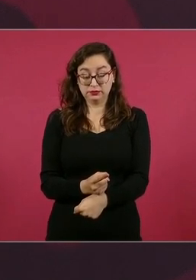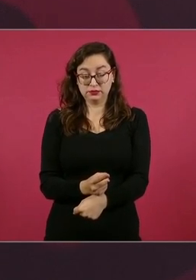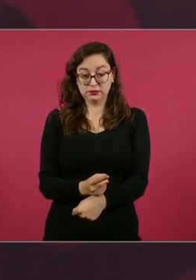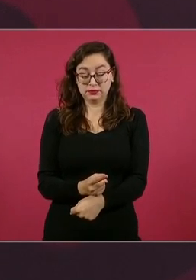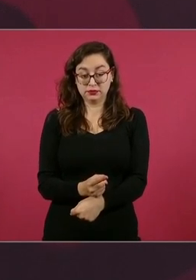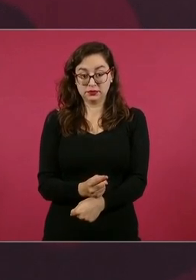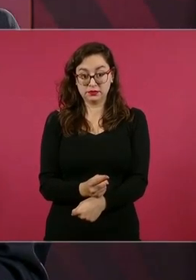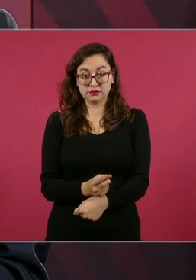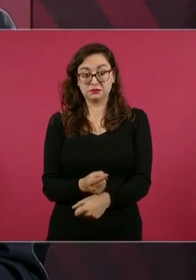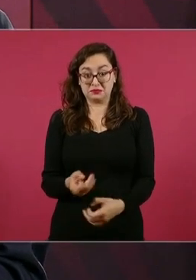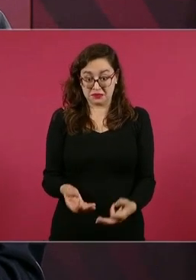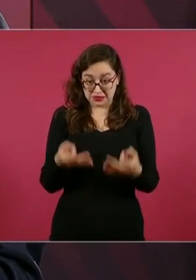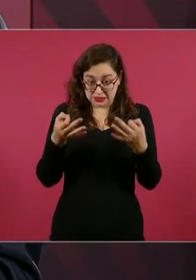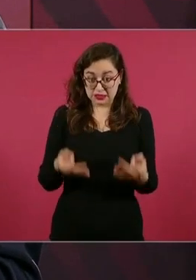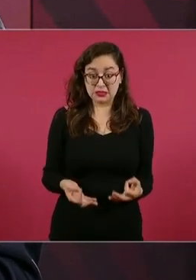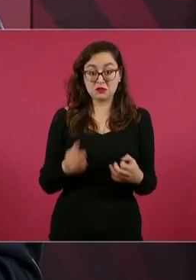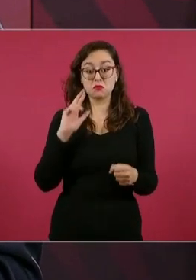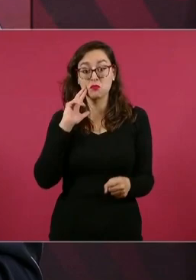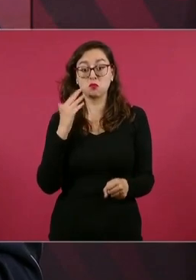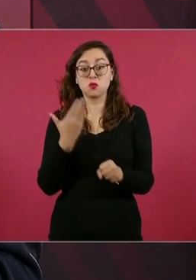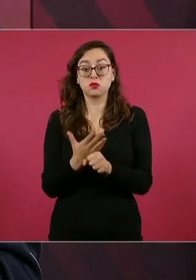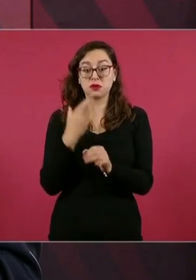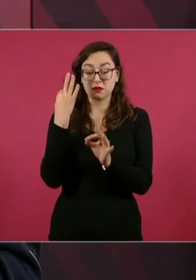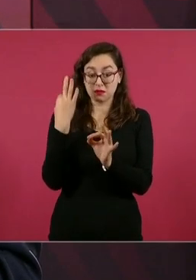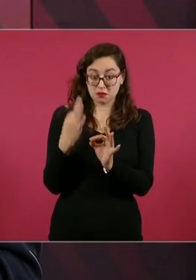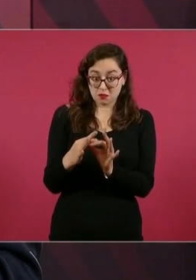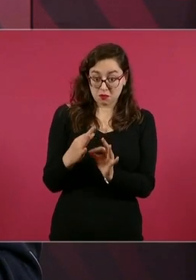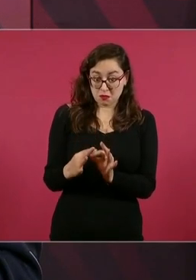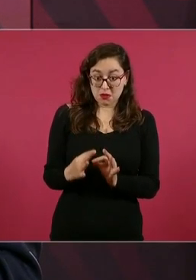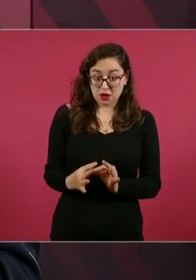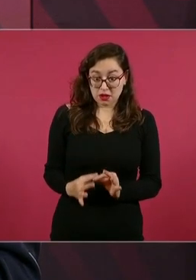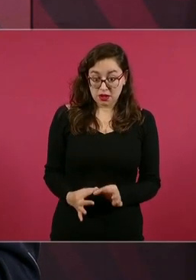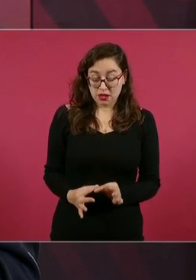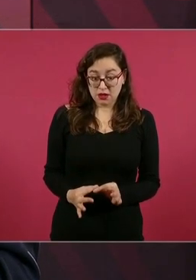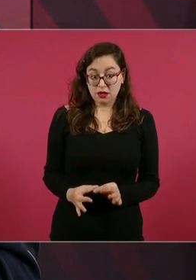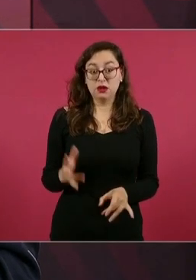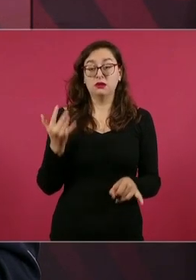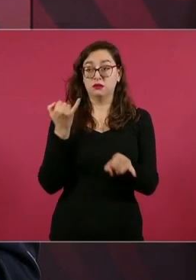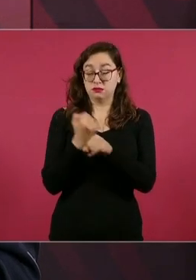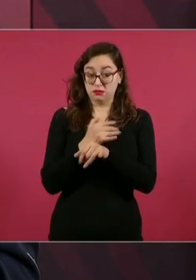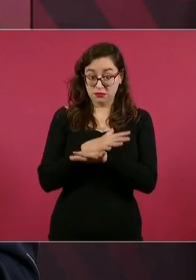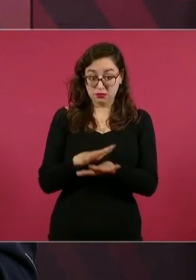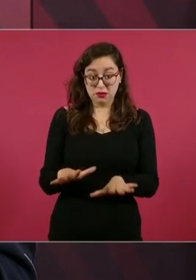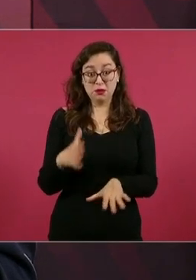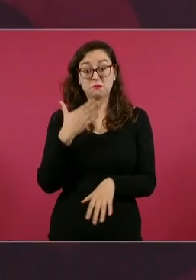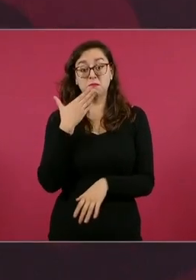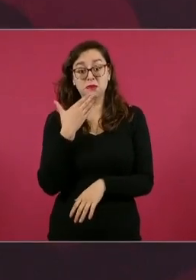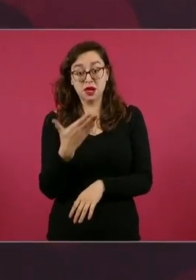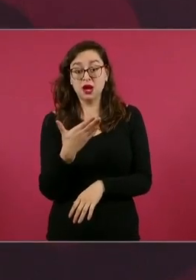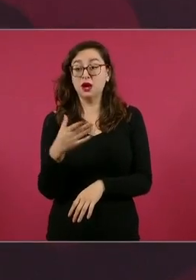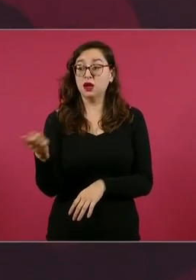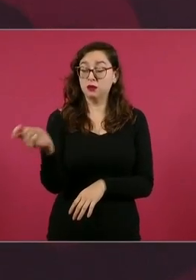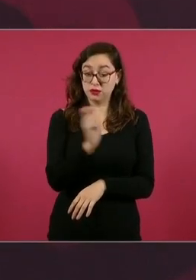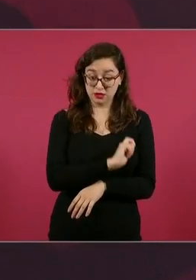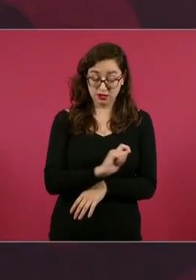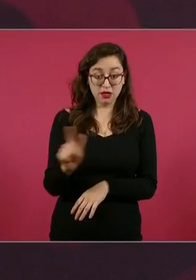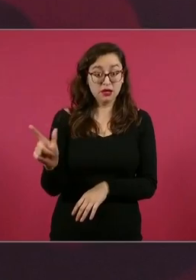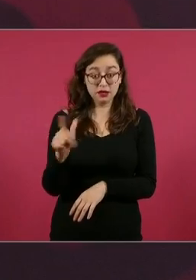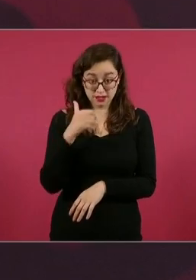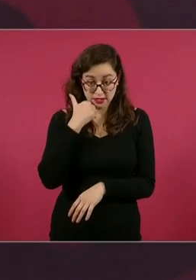este cumplir con su responsabilidad de informar con profesionalismo